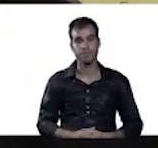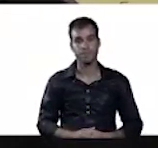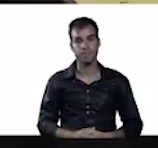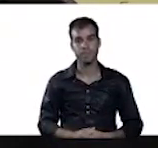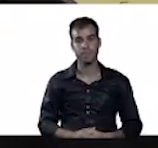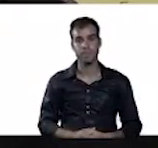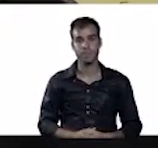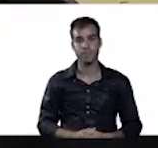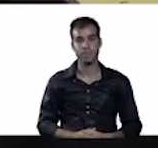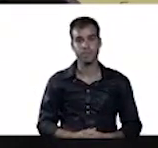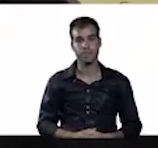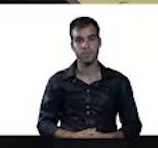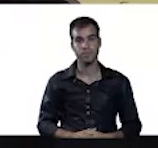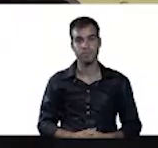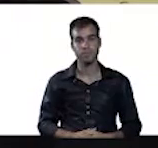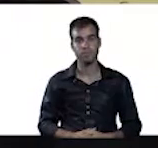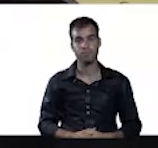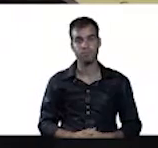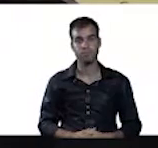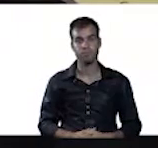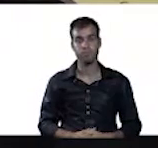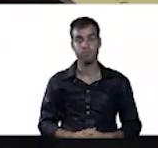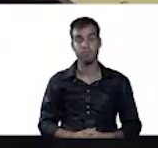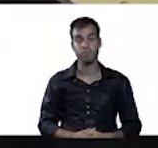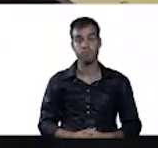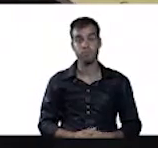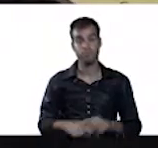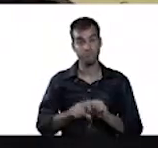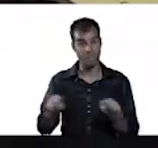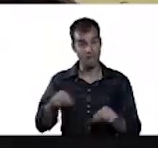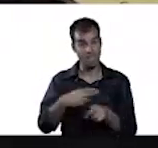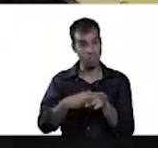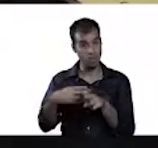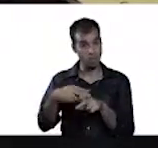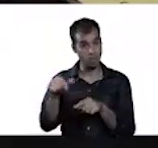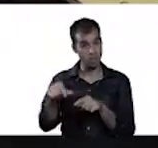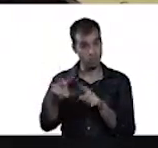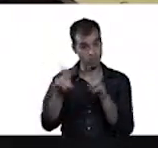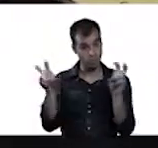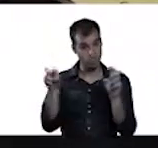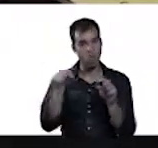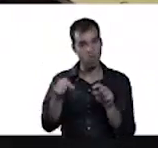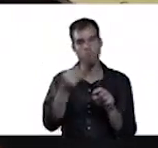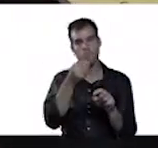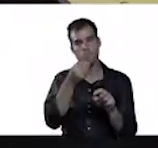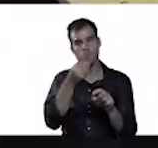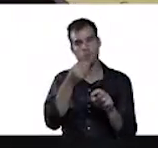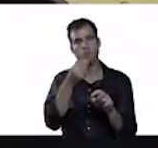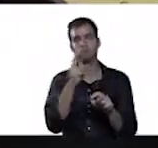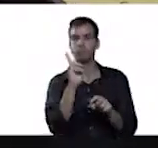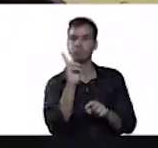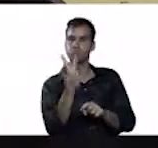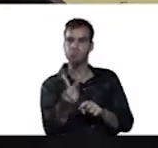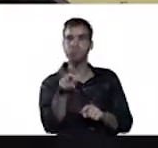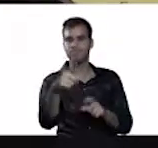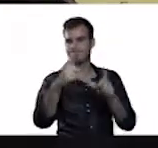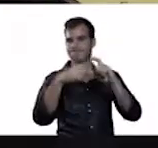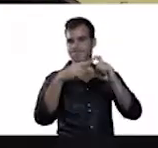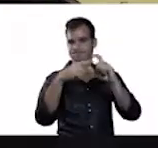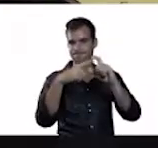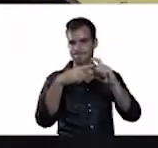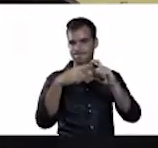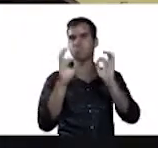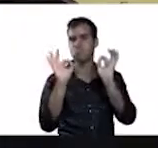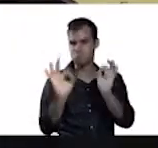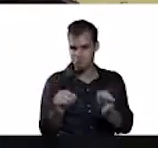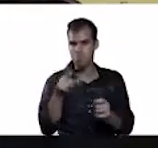www.cubaeduca.cu, y allí, en la ventana de historia, podrán acceder a estos contenidos que están